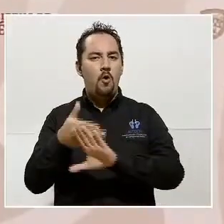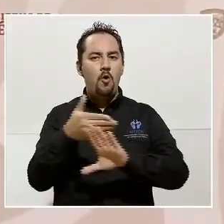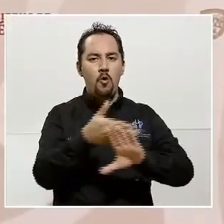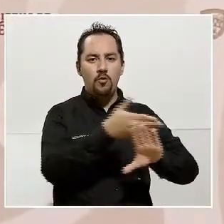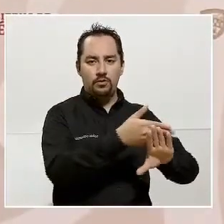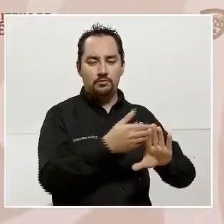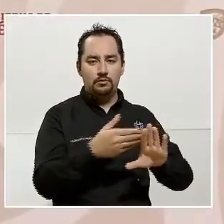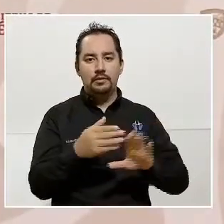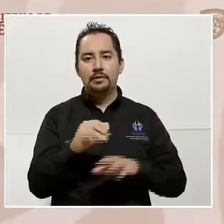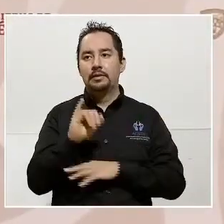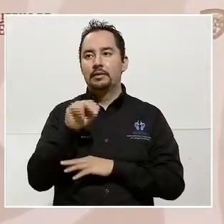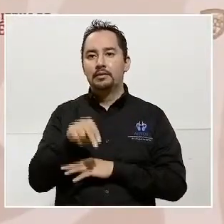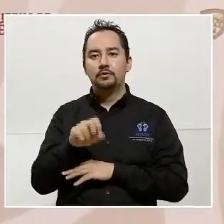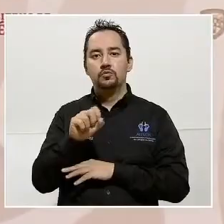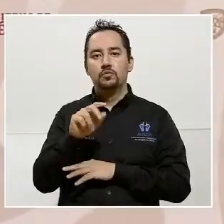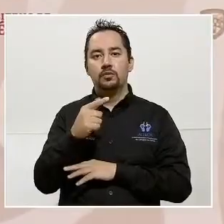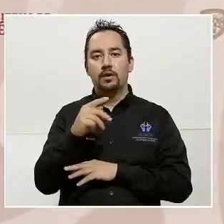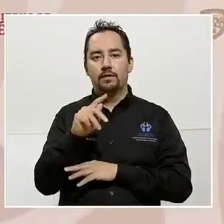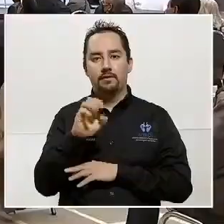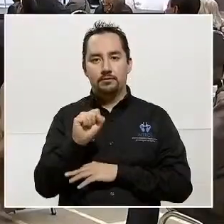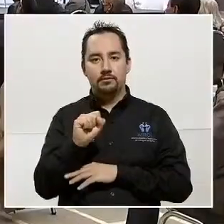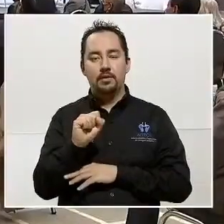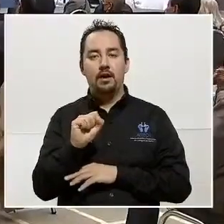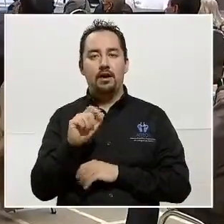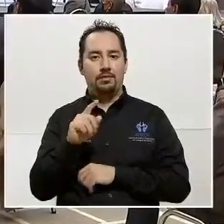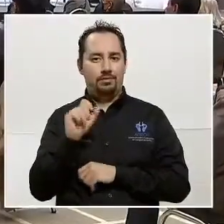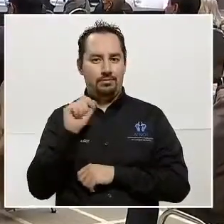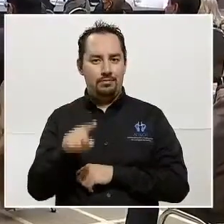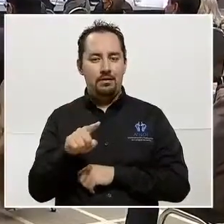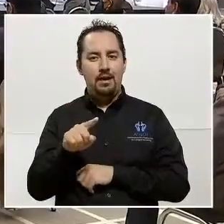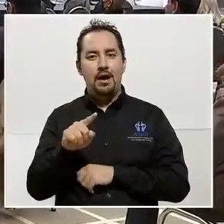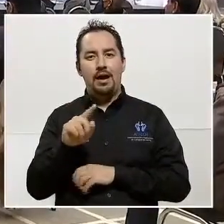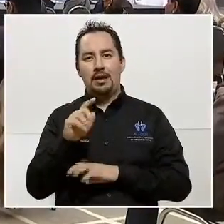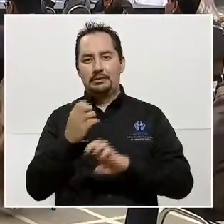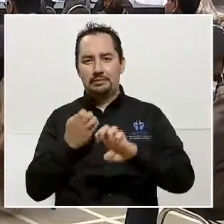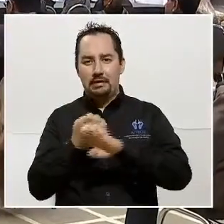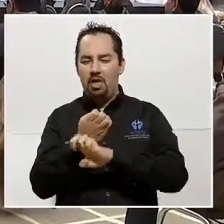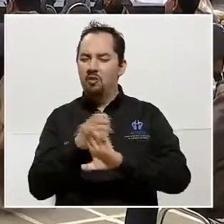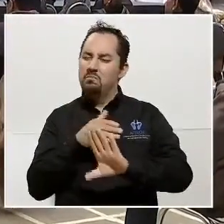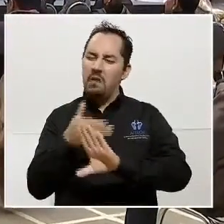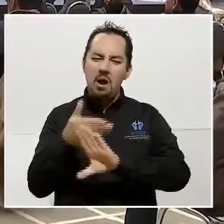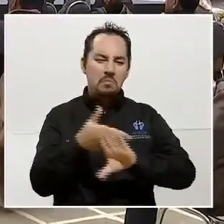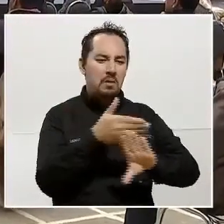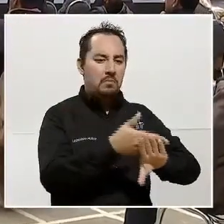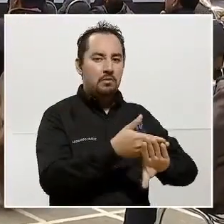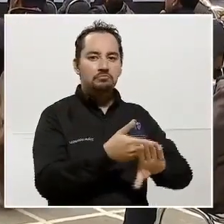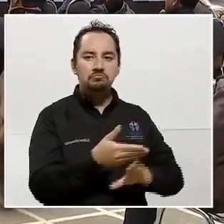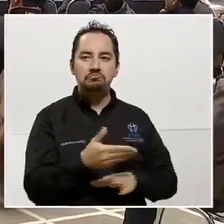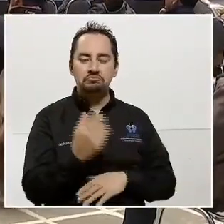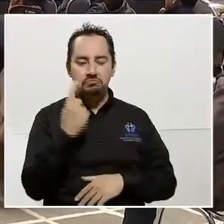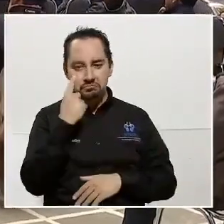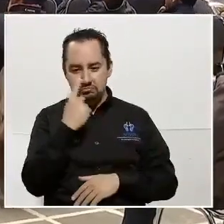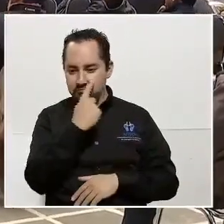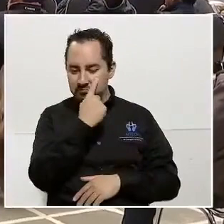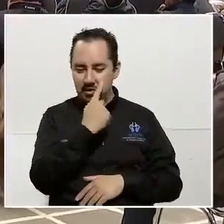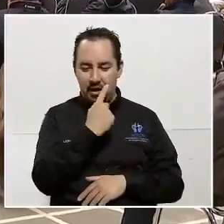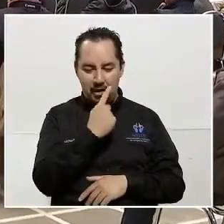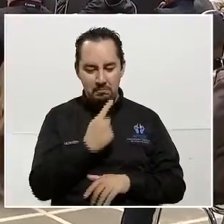insurgentes y las violencias estatales encontraron un terreno fértil.